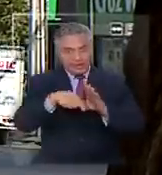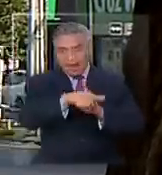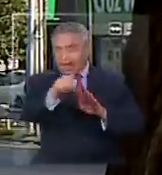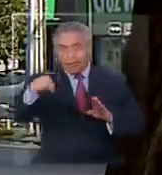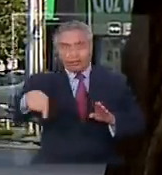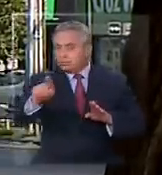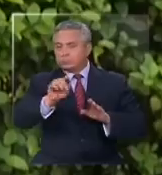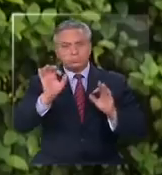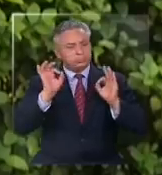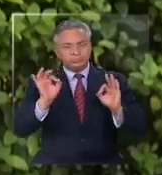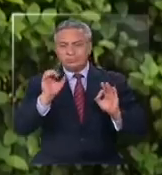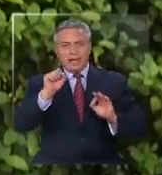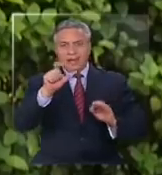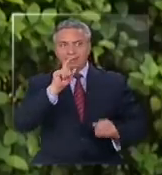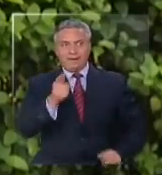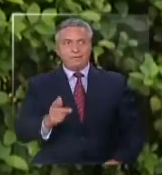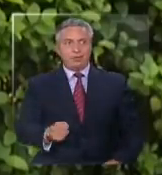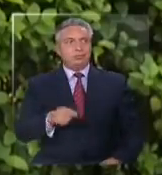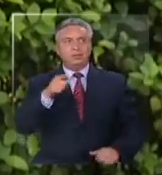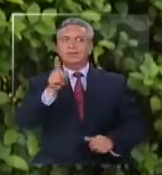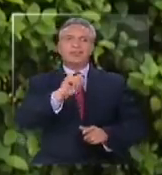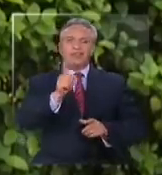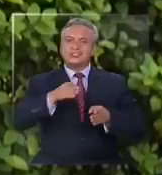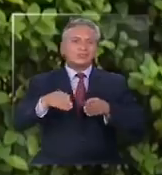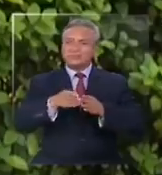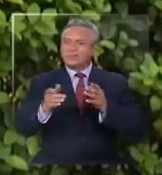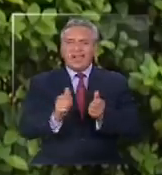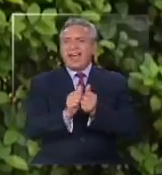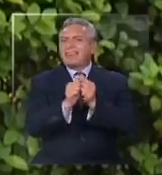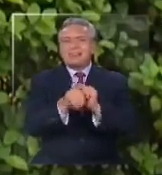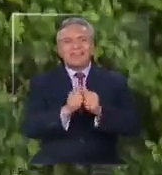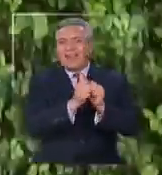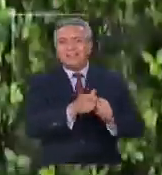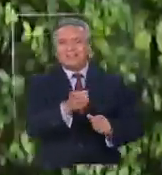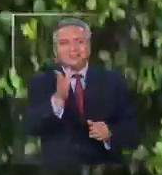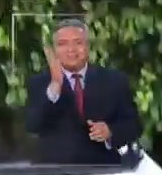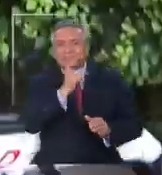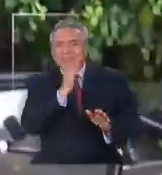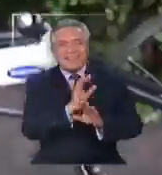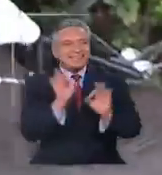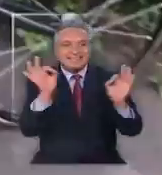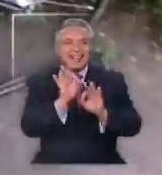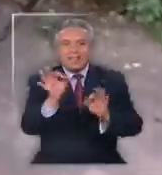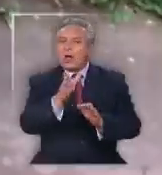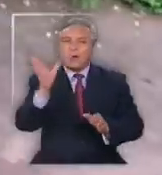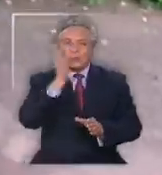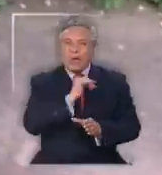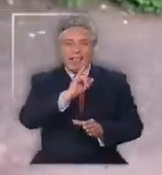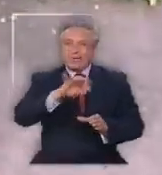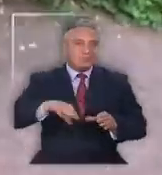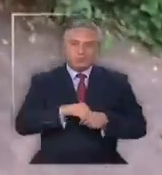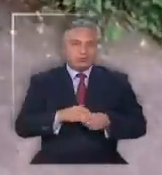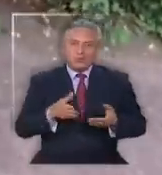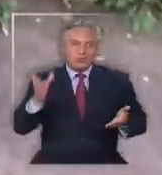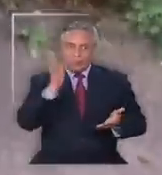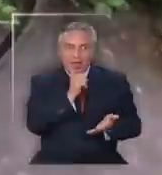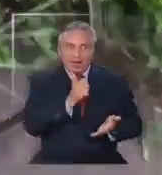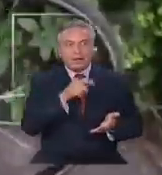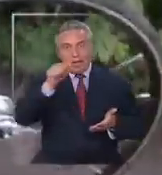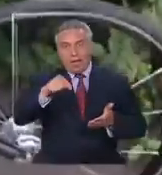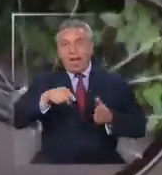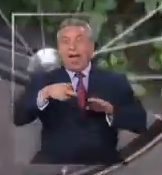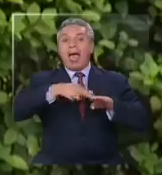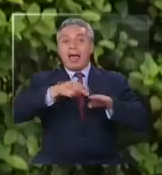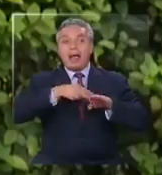estaba perfectamente activo. El circuito no está adaptado, no hay nada adaptado, no existe la inclusión, la verdad. Y bajando la Alameda,